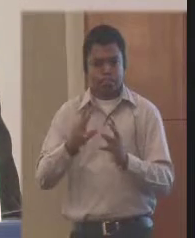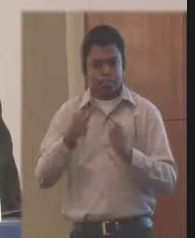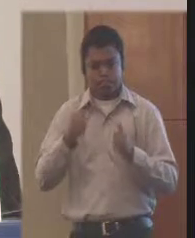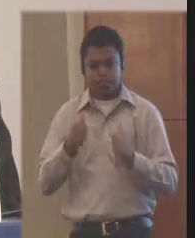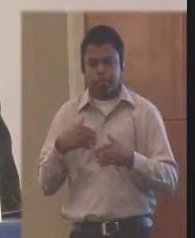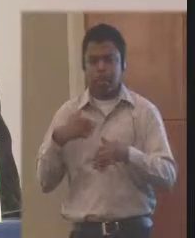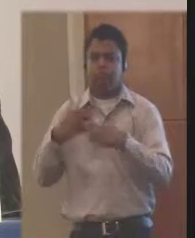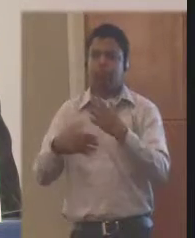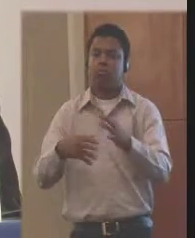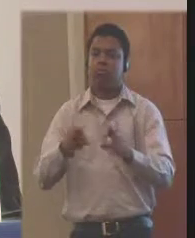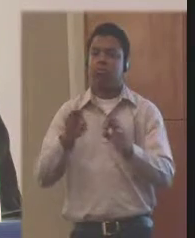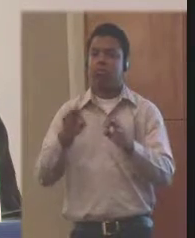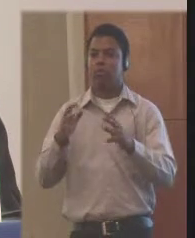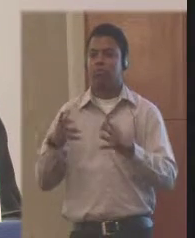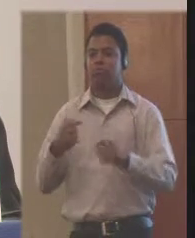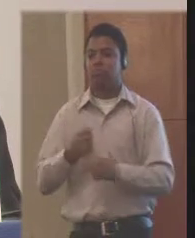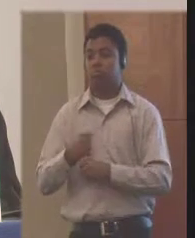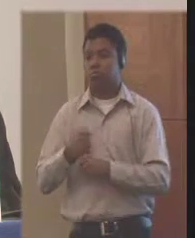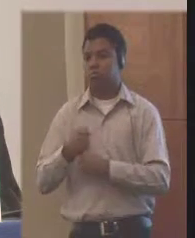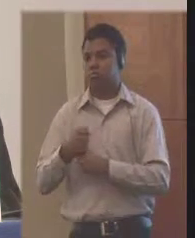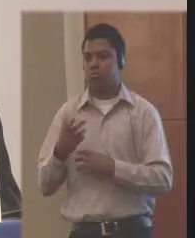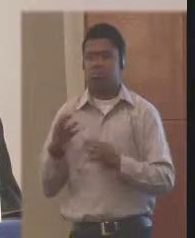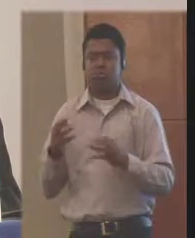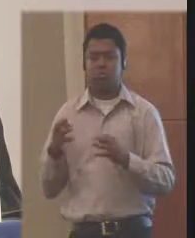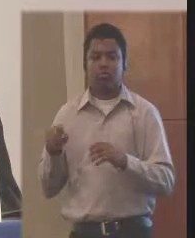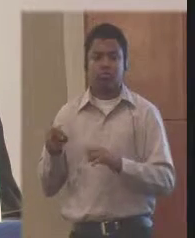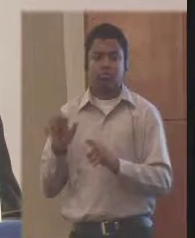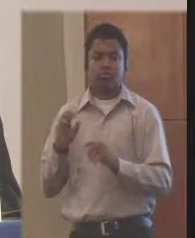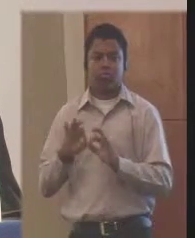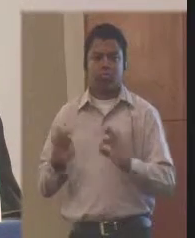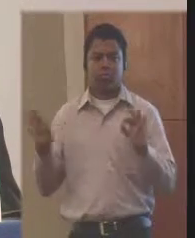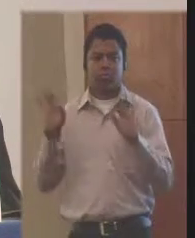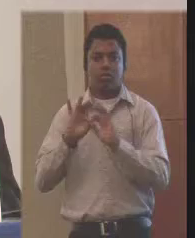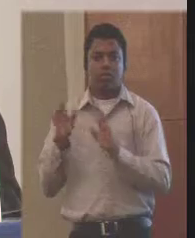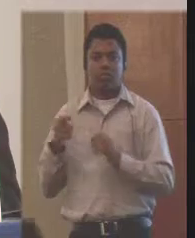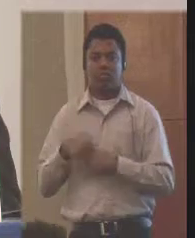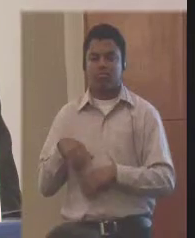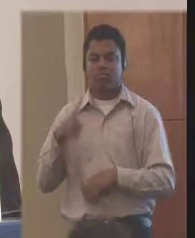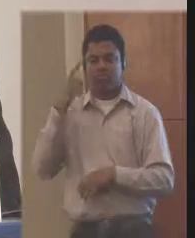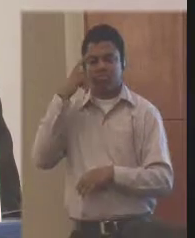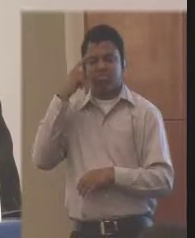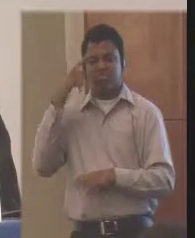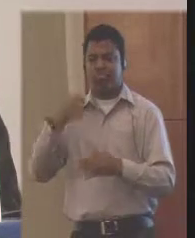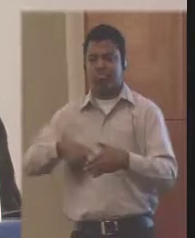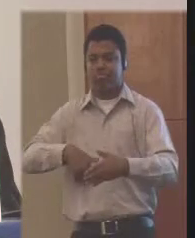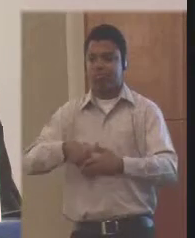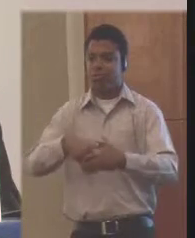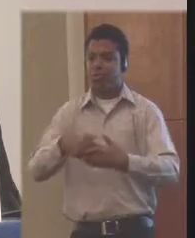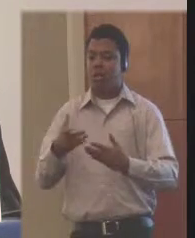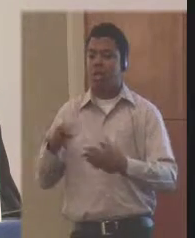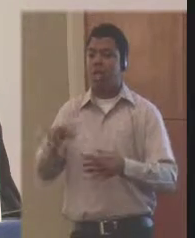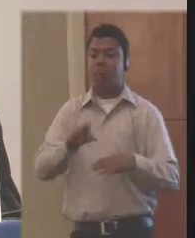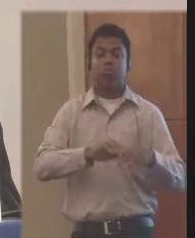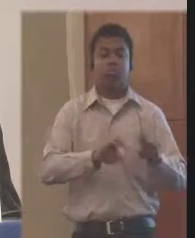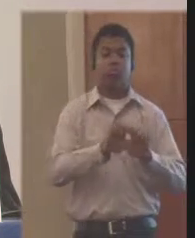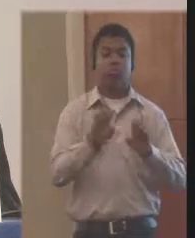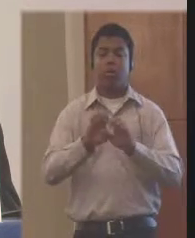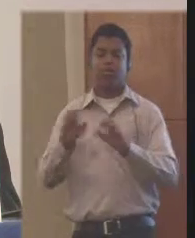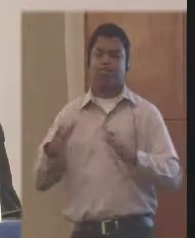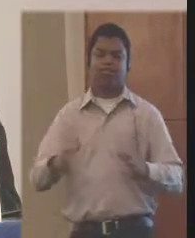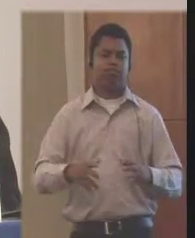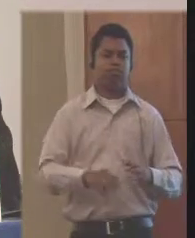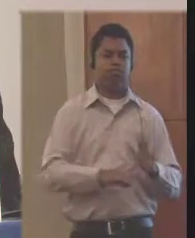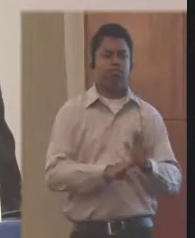importantes. Entonces, esto no es un tema limitado a los grandes negocios, esto no es un tema limitado a